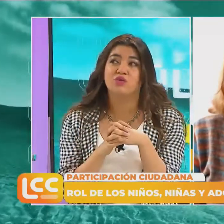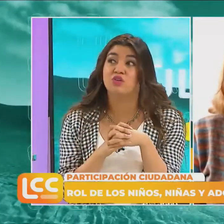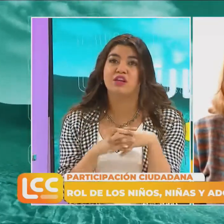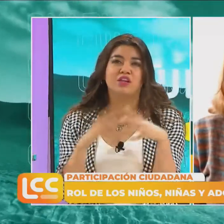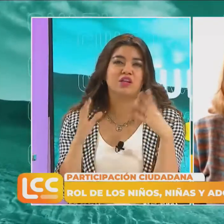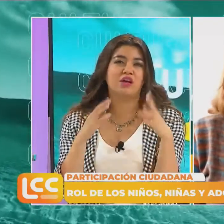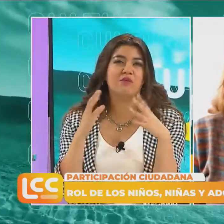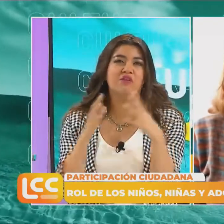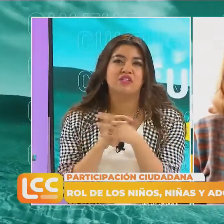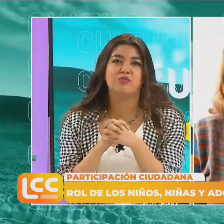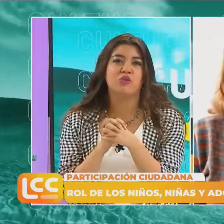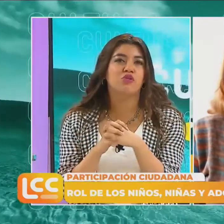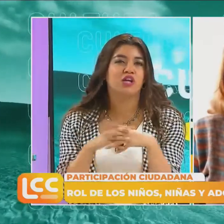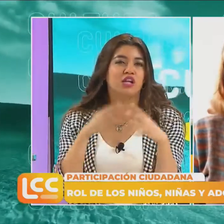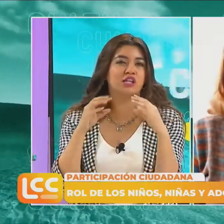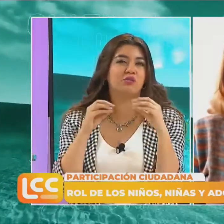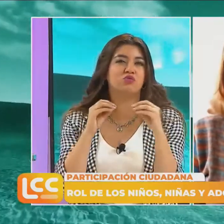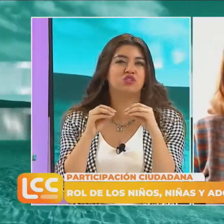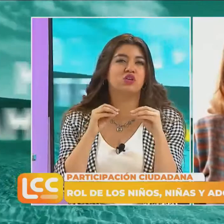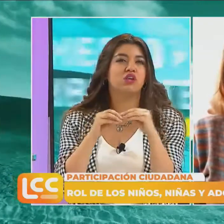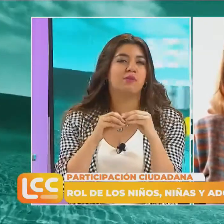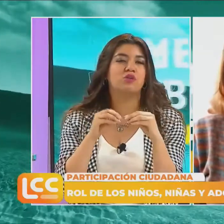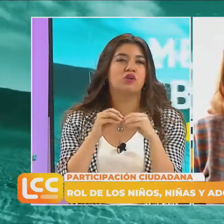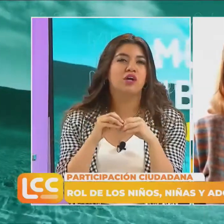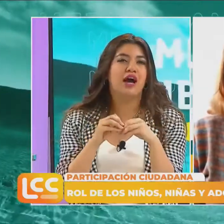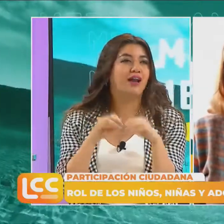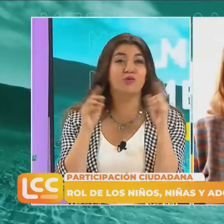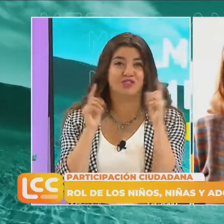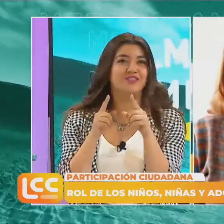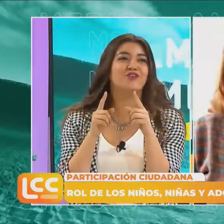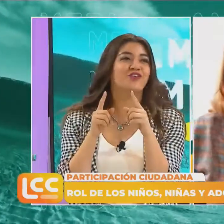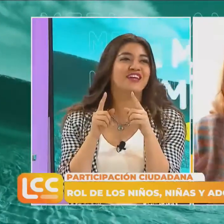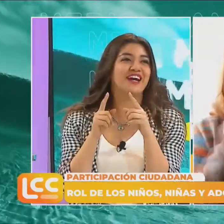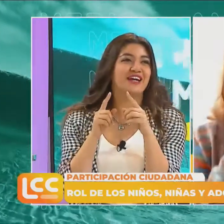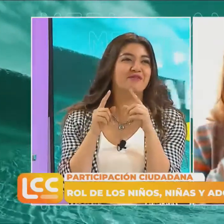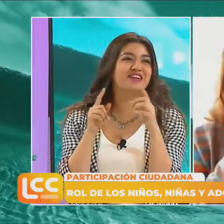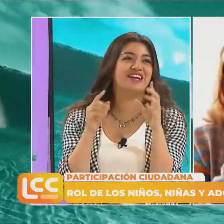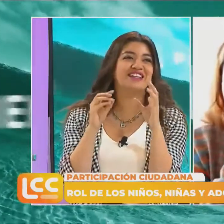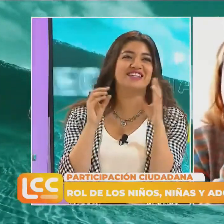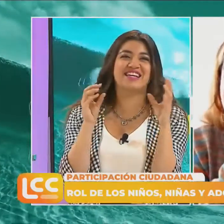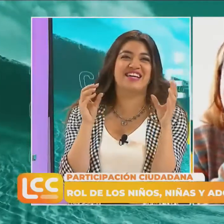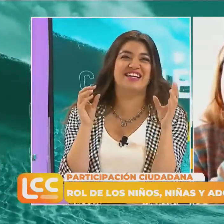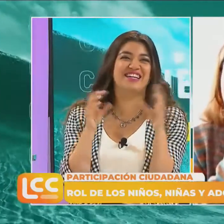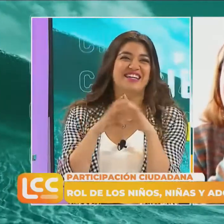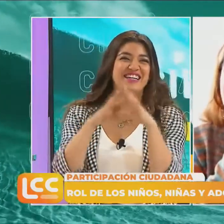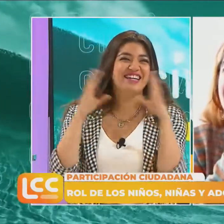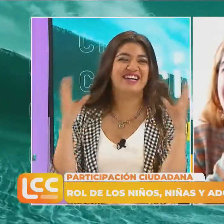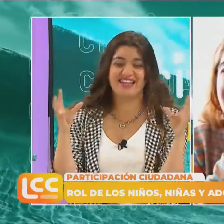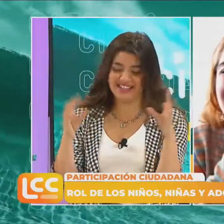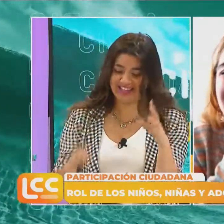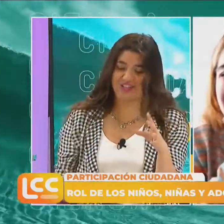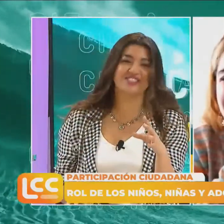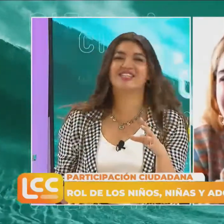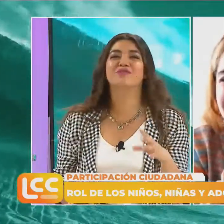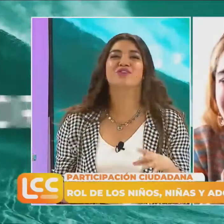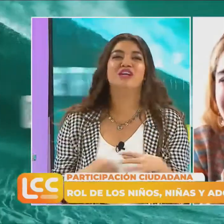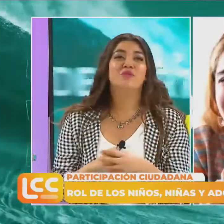en nuestro... Ahí vamos a ver si podemos generar también un ciclo respecto al usted no lo diga, que a mí me encanta